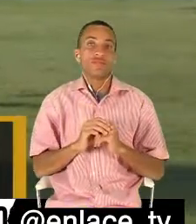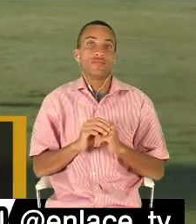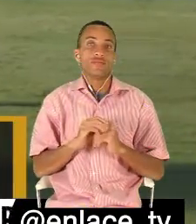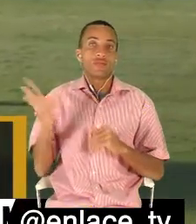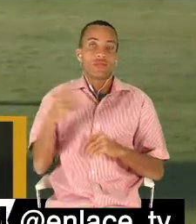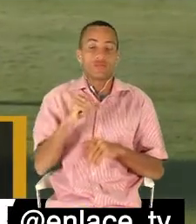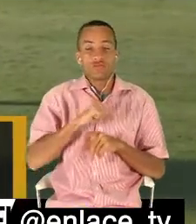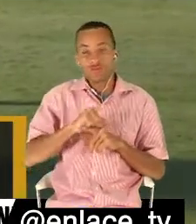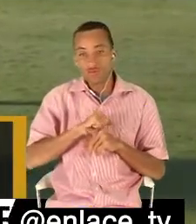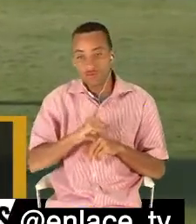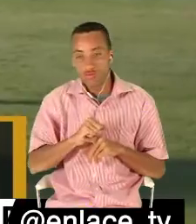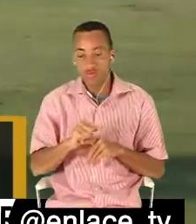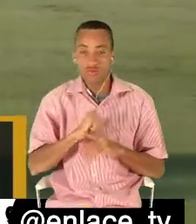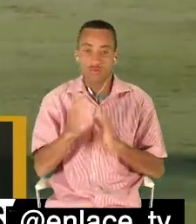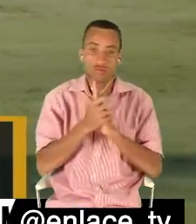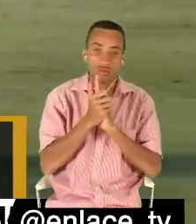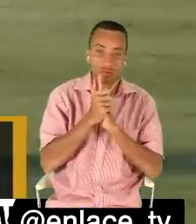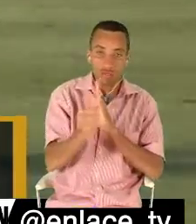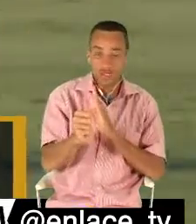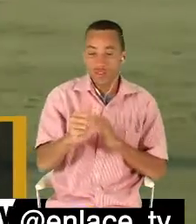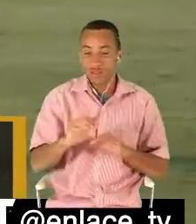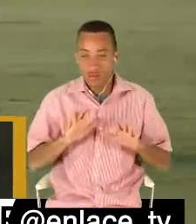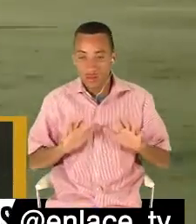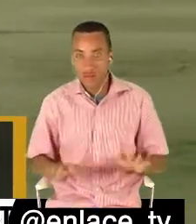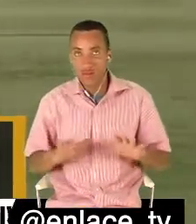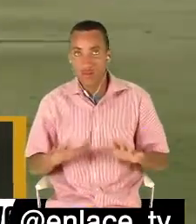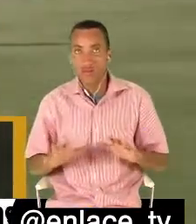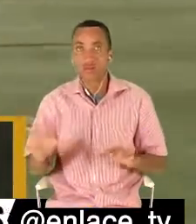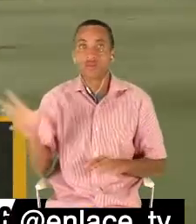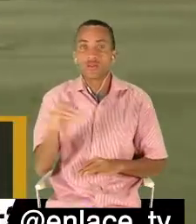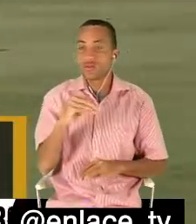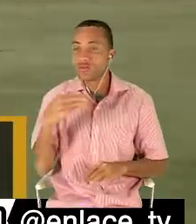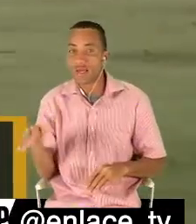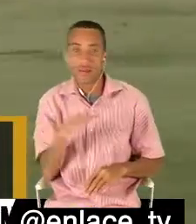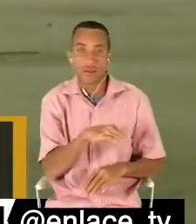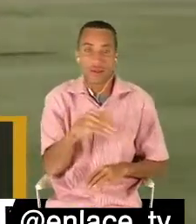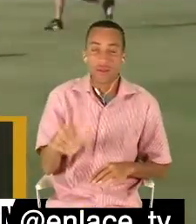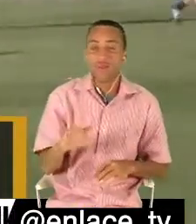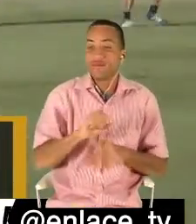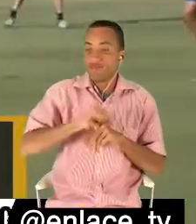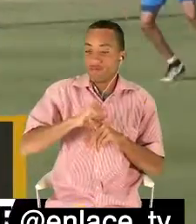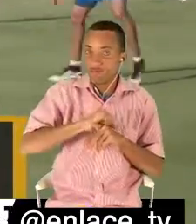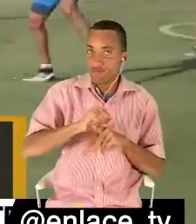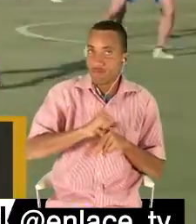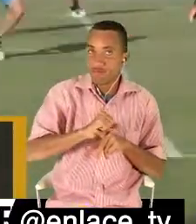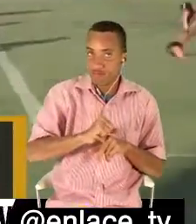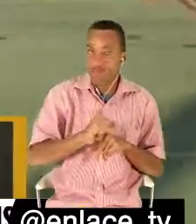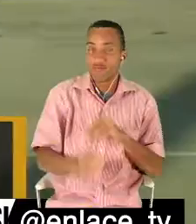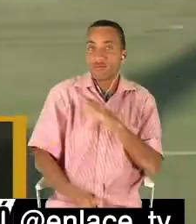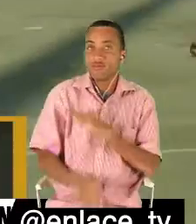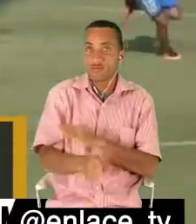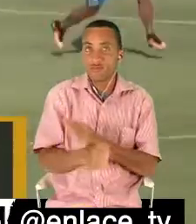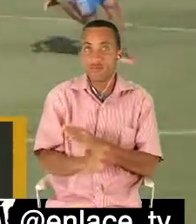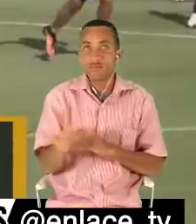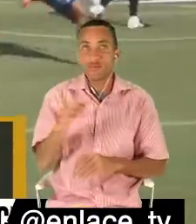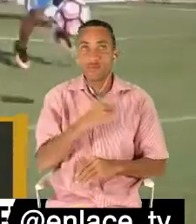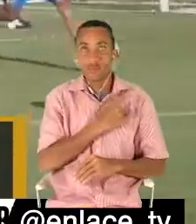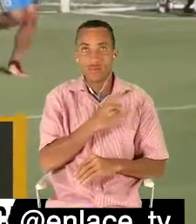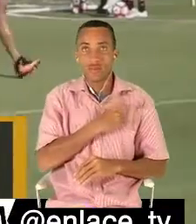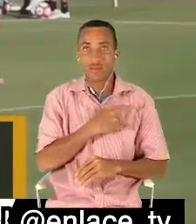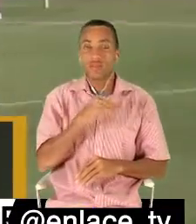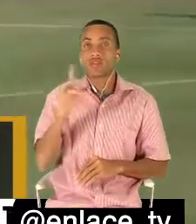trabajos tácticos, ejercicios específicos según sus posiciones de juego, son algunos de los entrenamientos que siguen realizando en la Universidad Internacional de